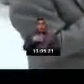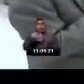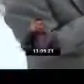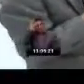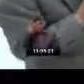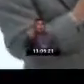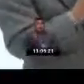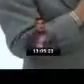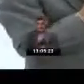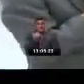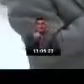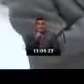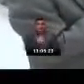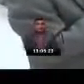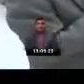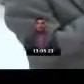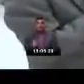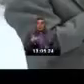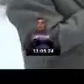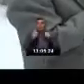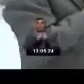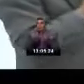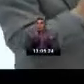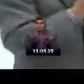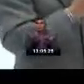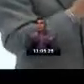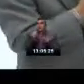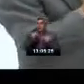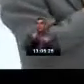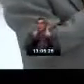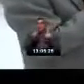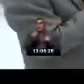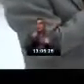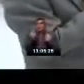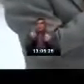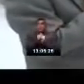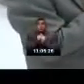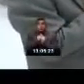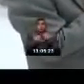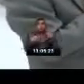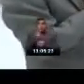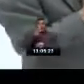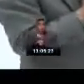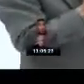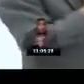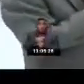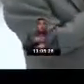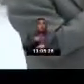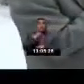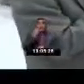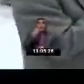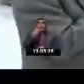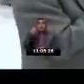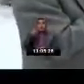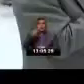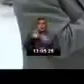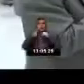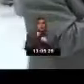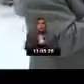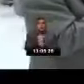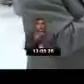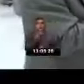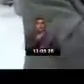enfermedades catastróficas, personas de grupos vulnerables, que ahora se deben estar preguntando, quizá con las nuevas disposiciones, yo a partir del 14 tendré que volver a mi